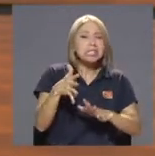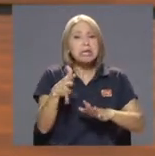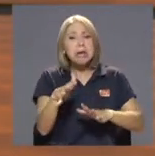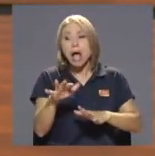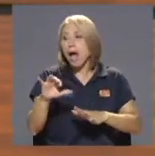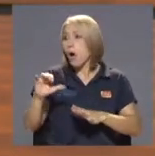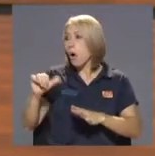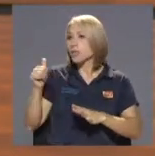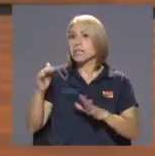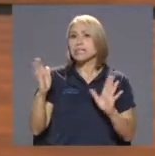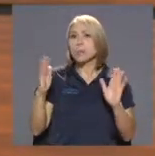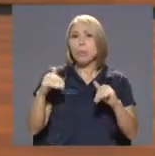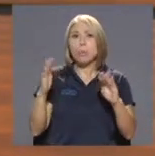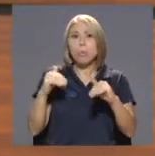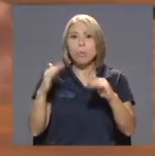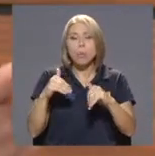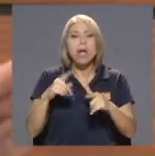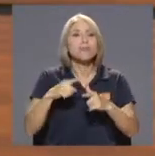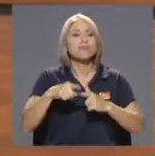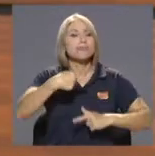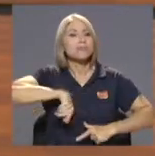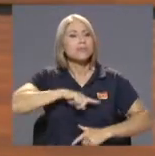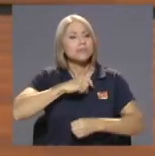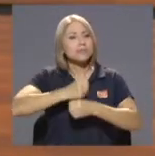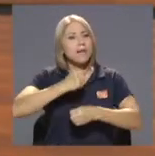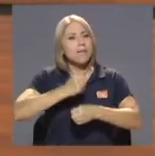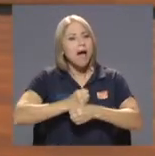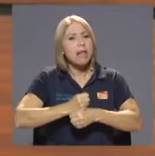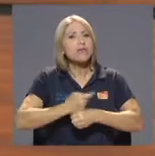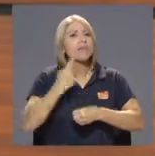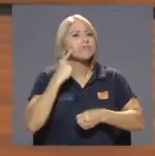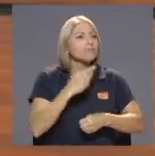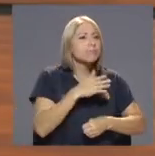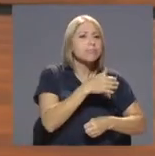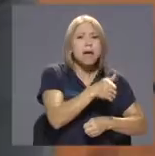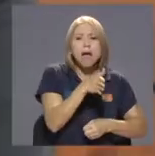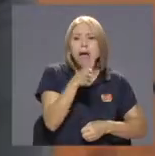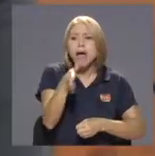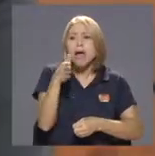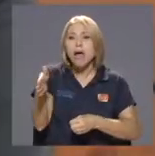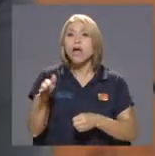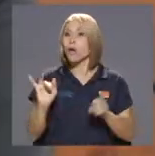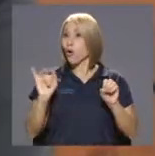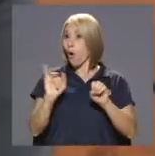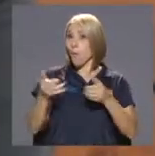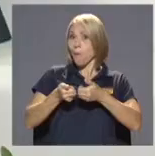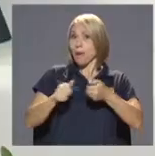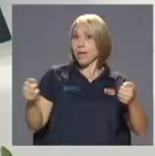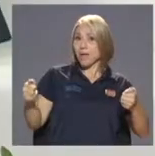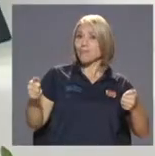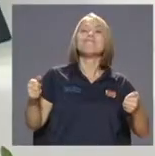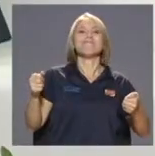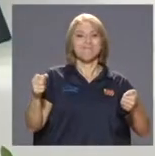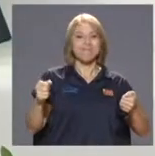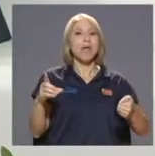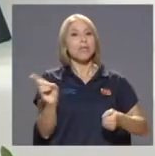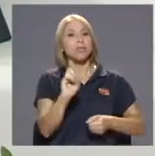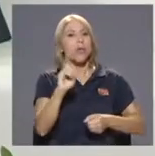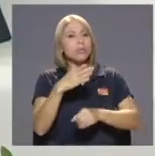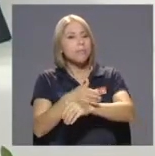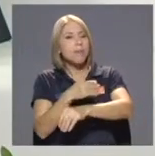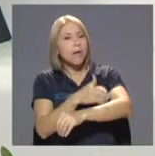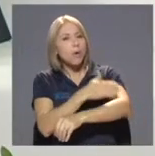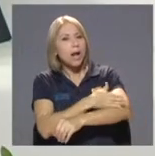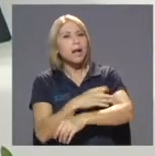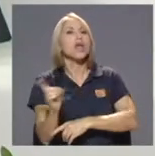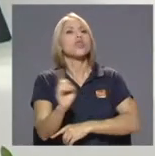Entonces, parte del gran trabajo que estamos haciendo es viendo todo el país, viendo dónde un mapeo dónde hay que mejorar, dónde hay que construir